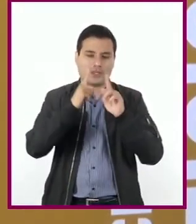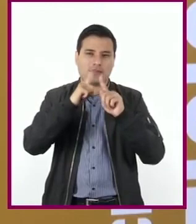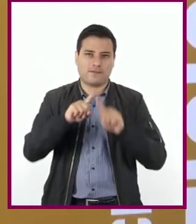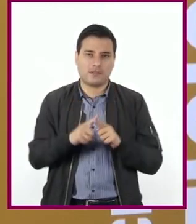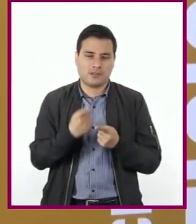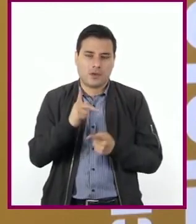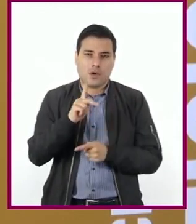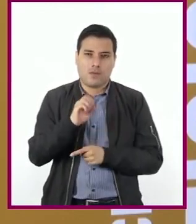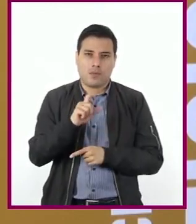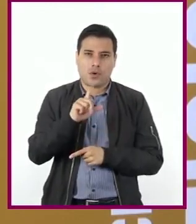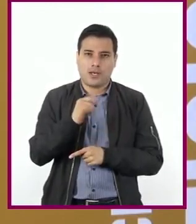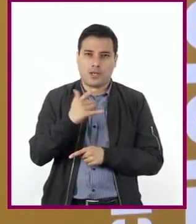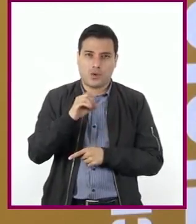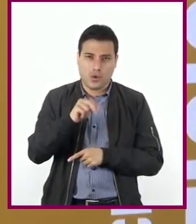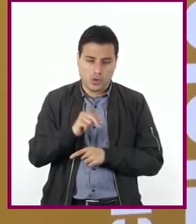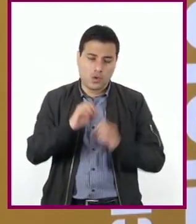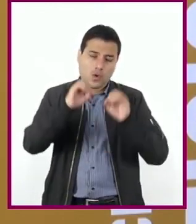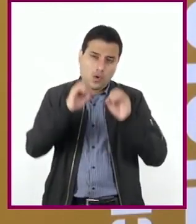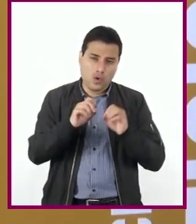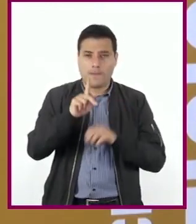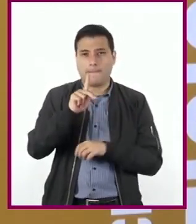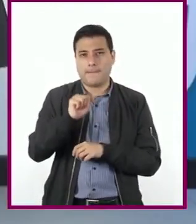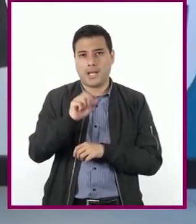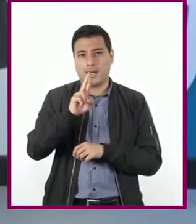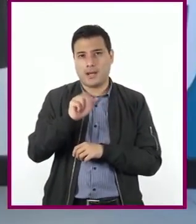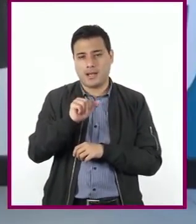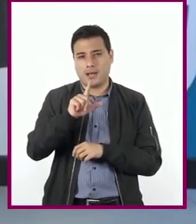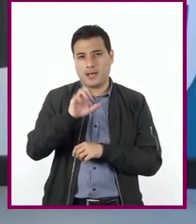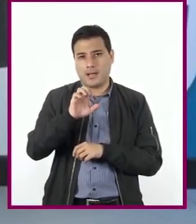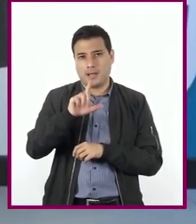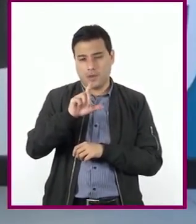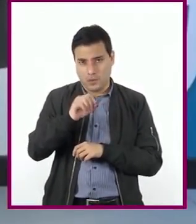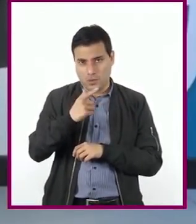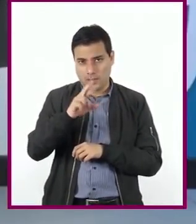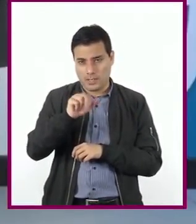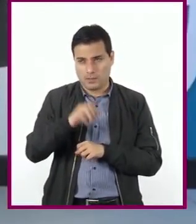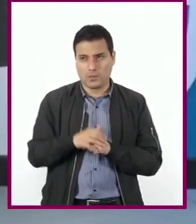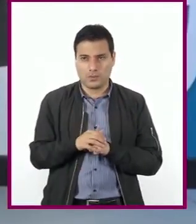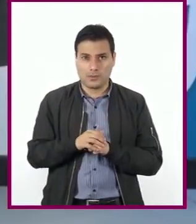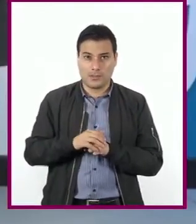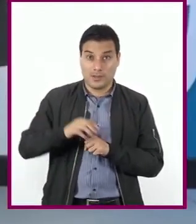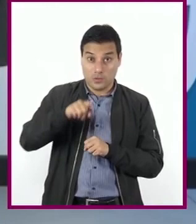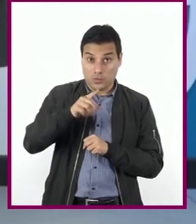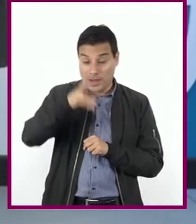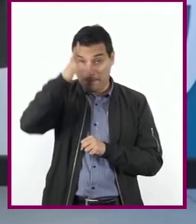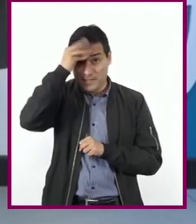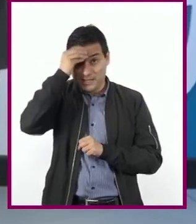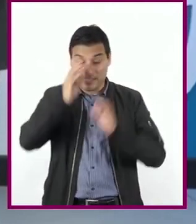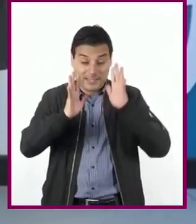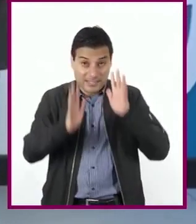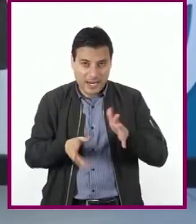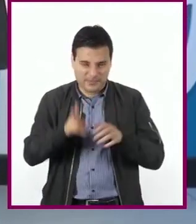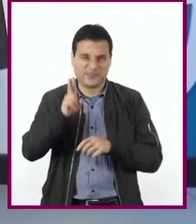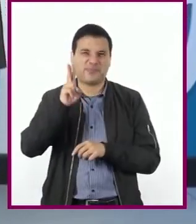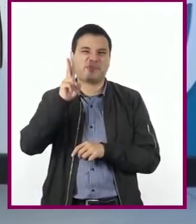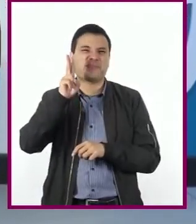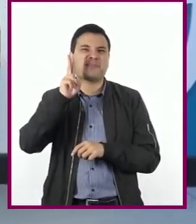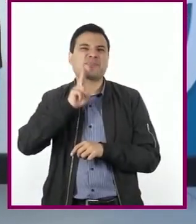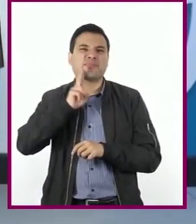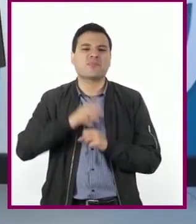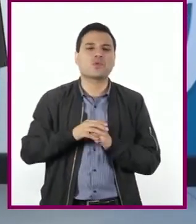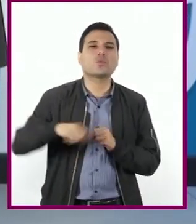del polígono, el método del paralelogramo. Para comprobar lo que has aprendido, te invitamos a que describas